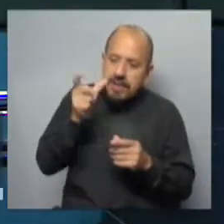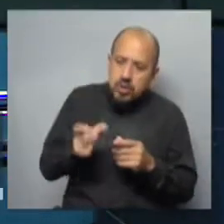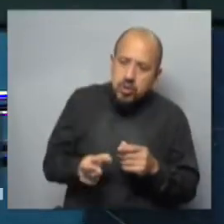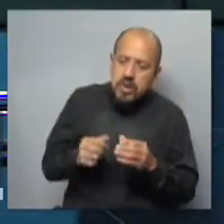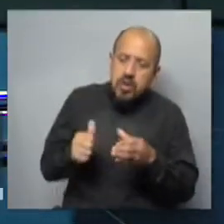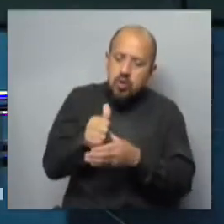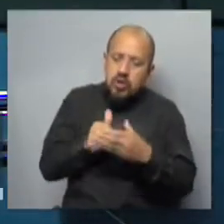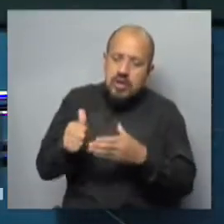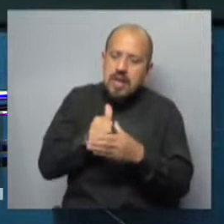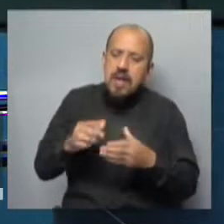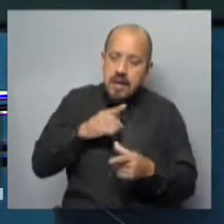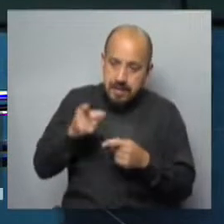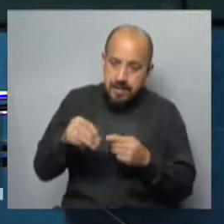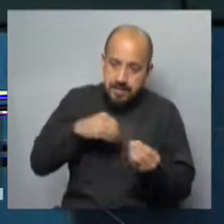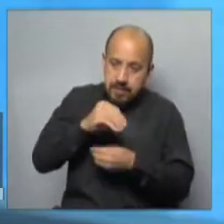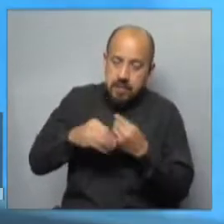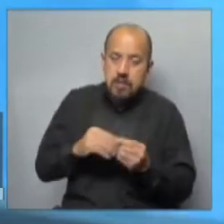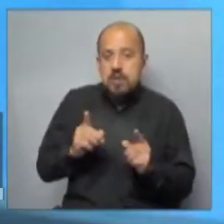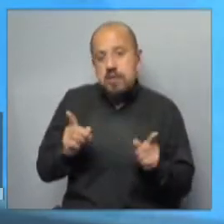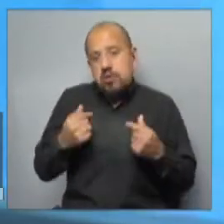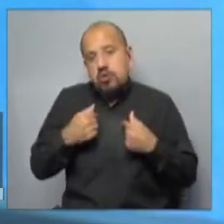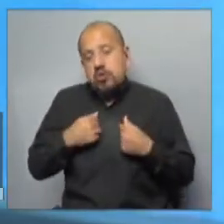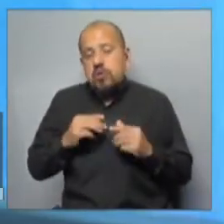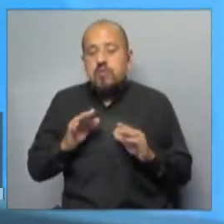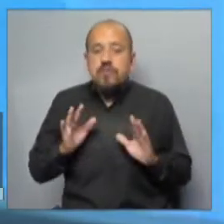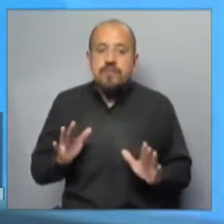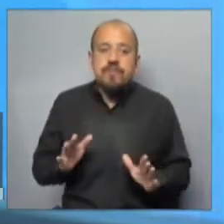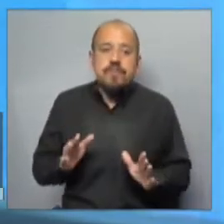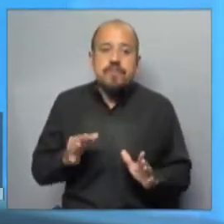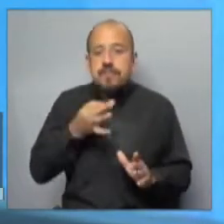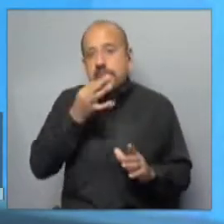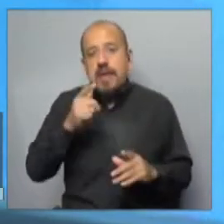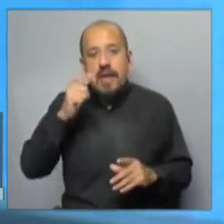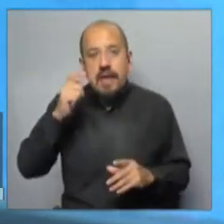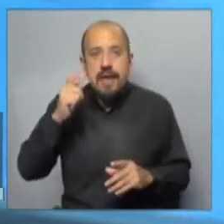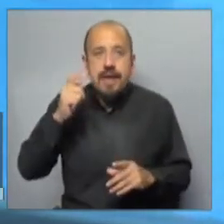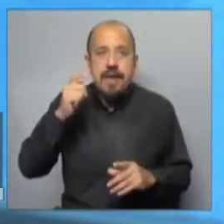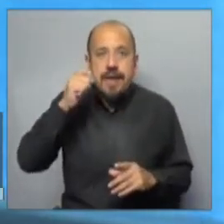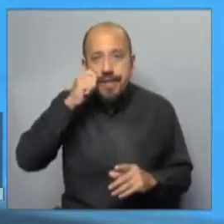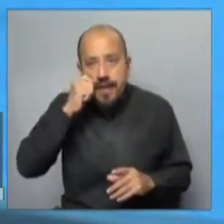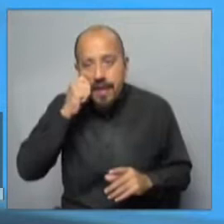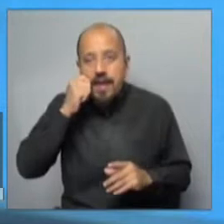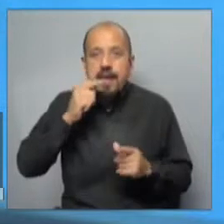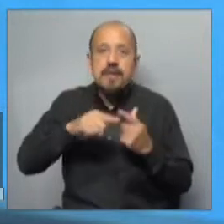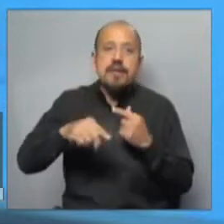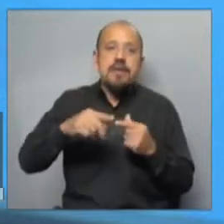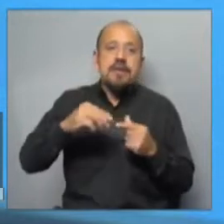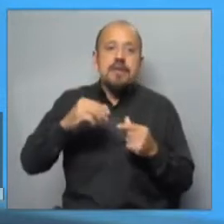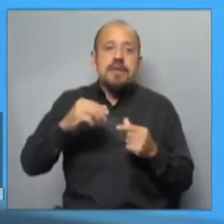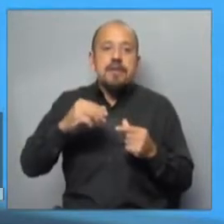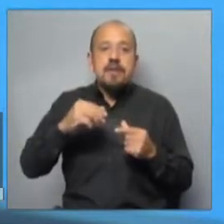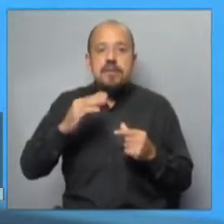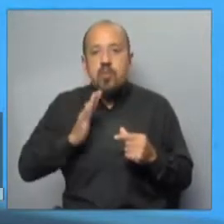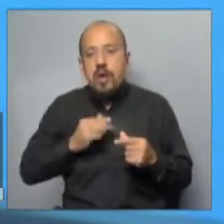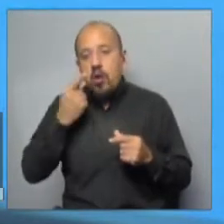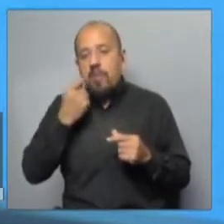autismo en la familia no pretendemos que se diga ni la edad ni el sexo pero si un número como más